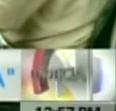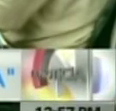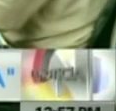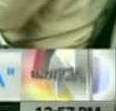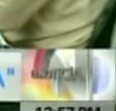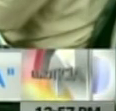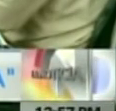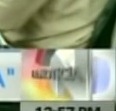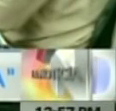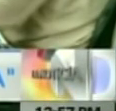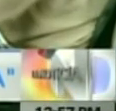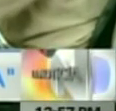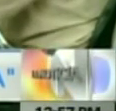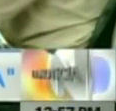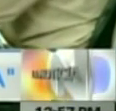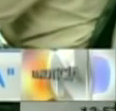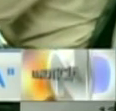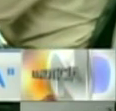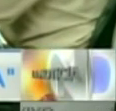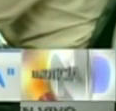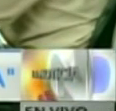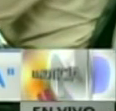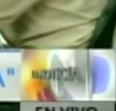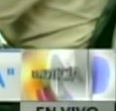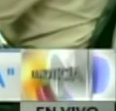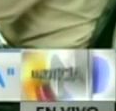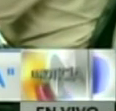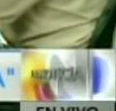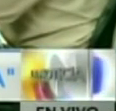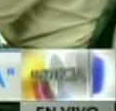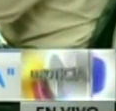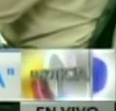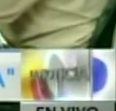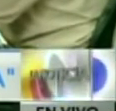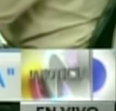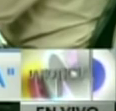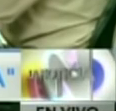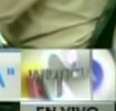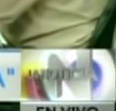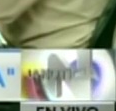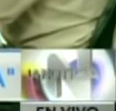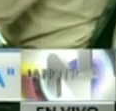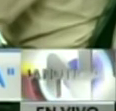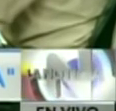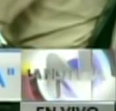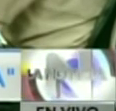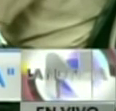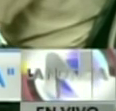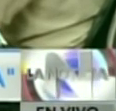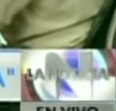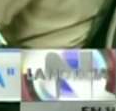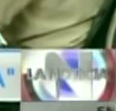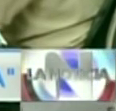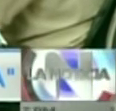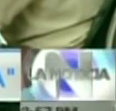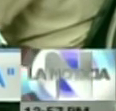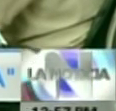llevar al mundo la revolución cultural y musical que se está produciendo en Venezuela.